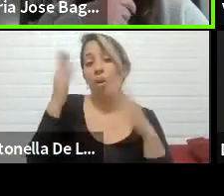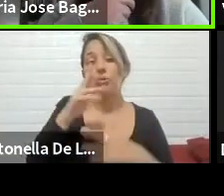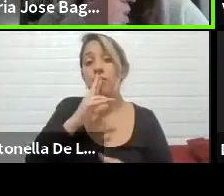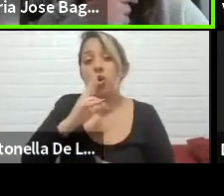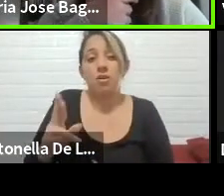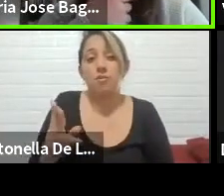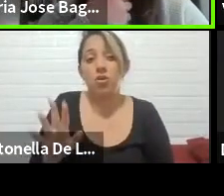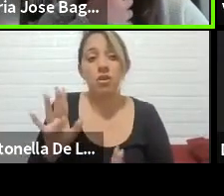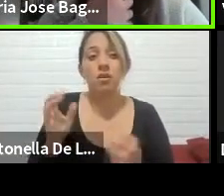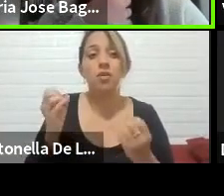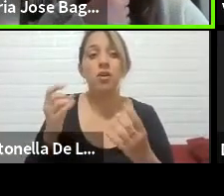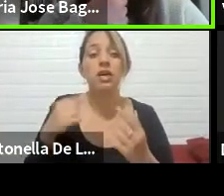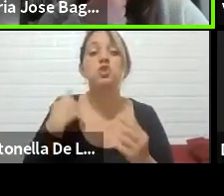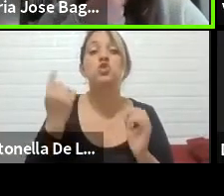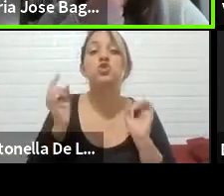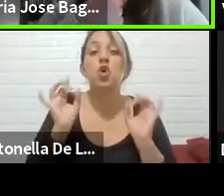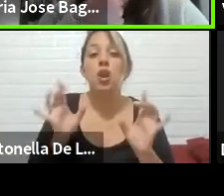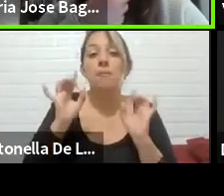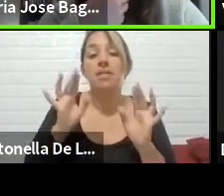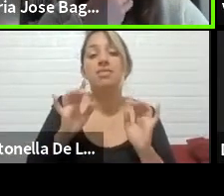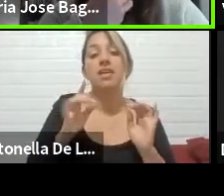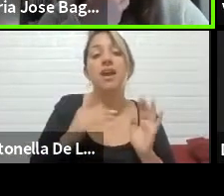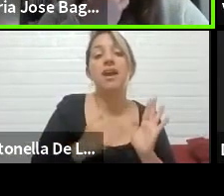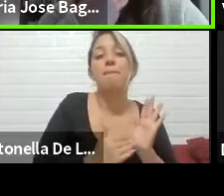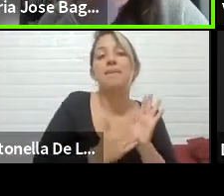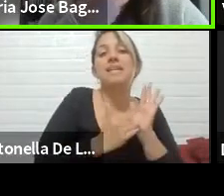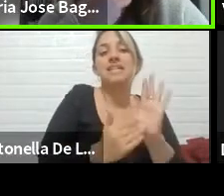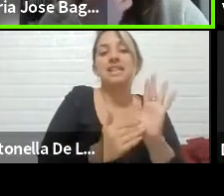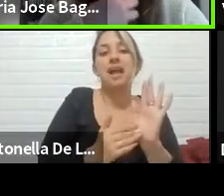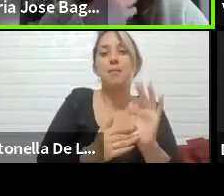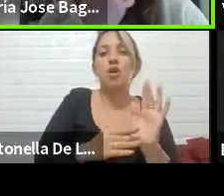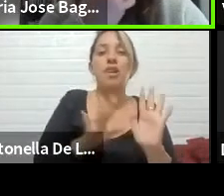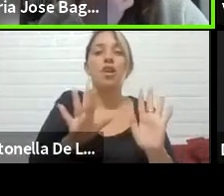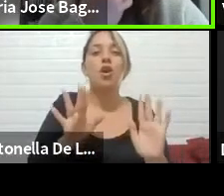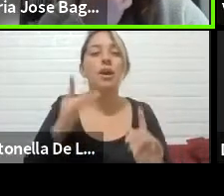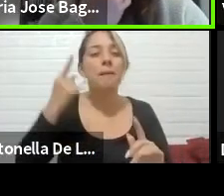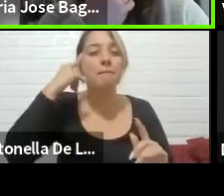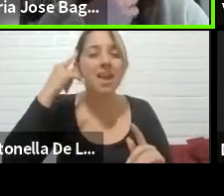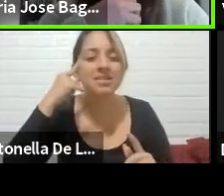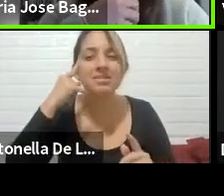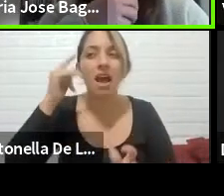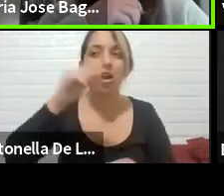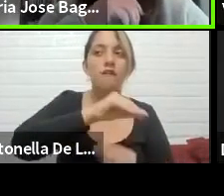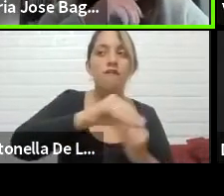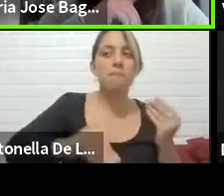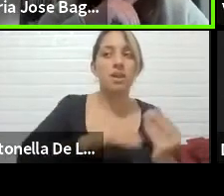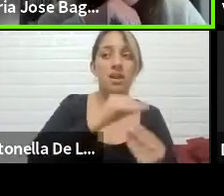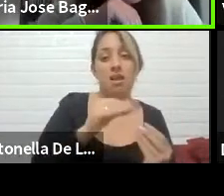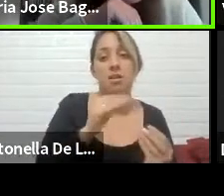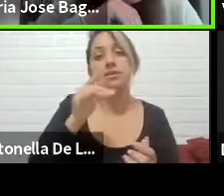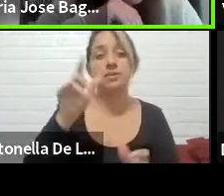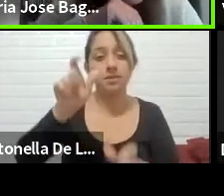es presentar la percepción que tienen los familiares de las personas